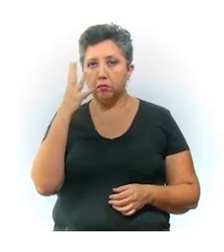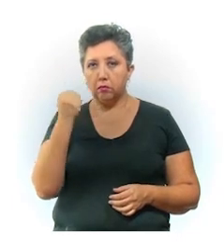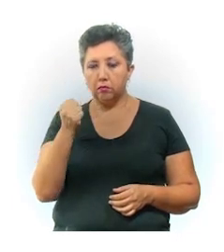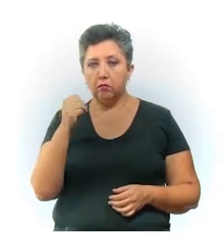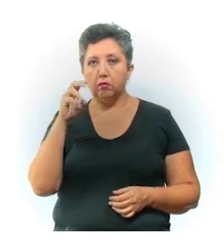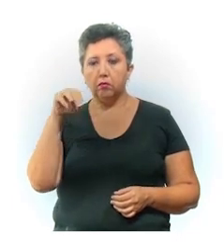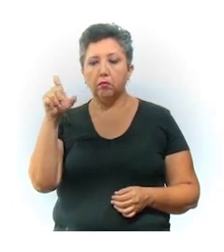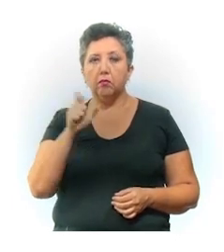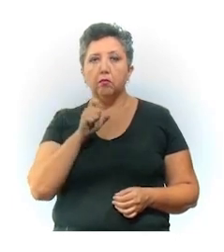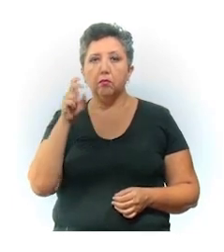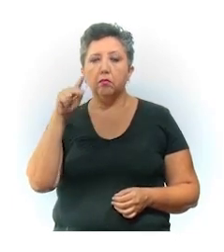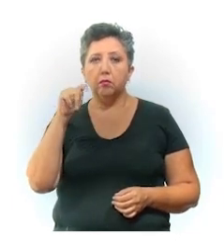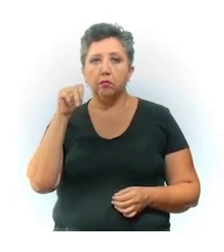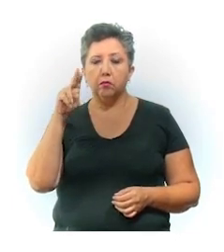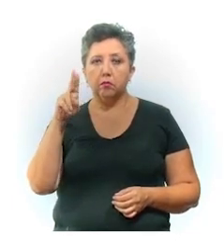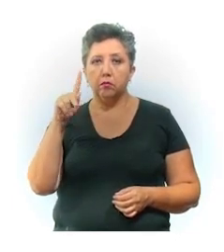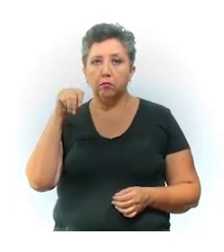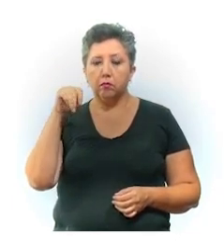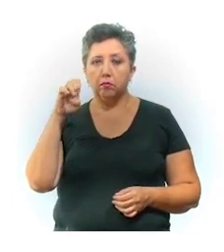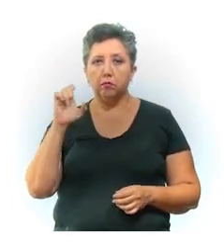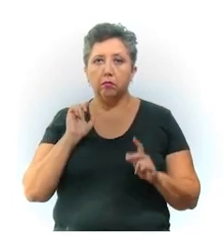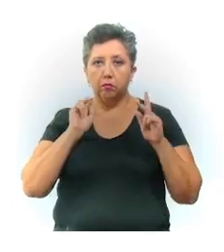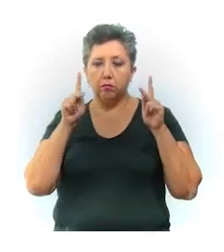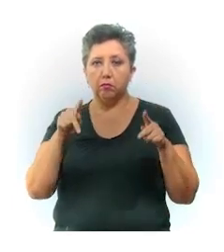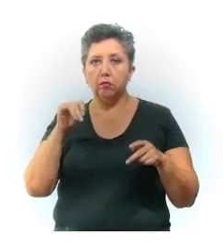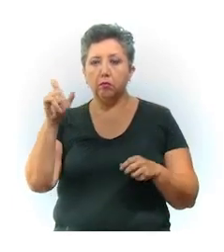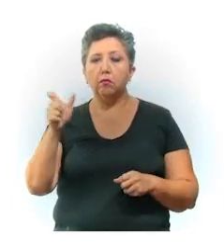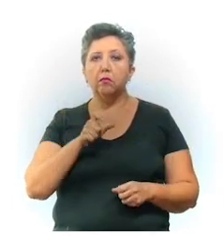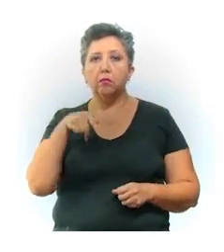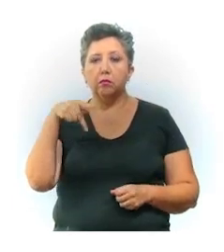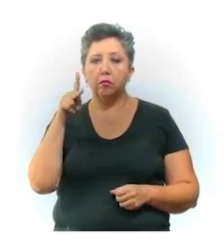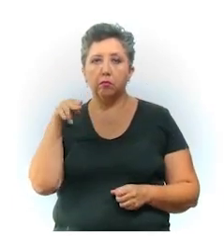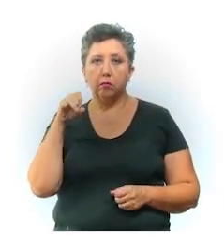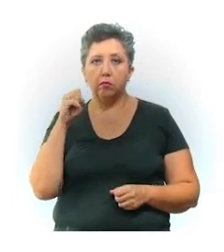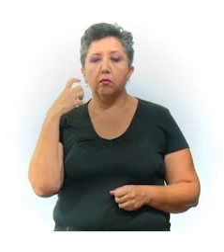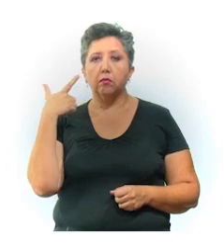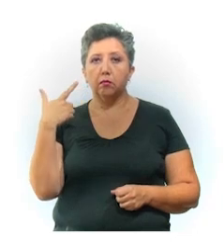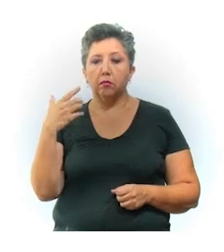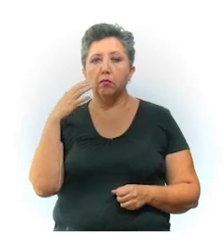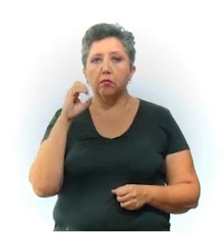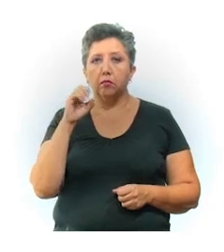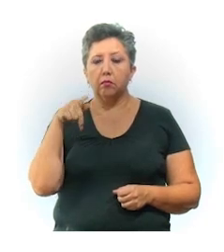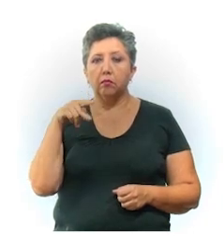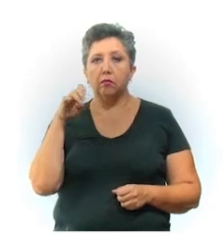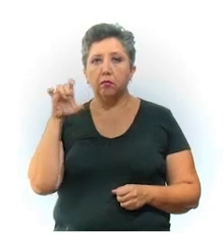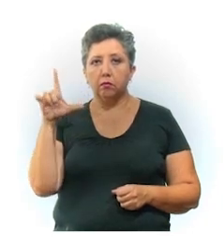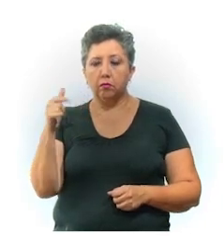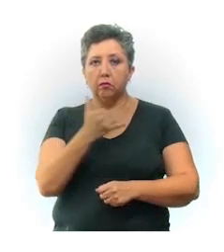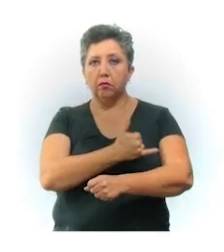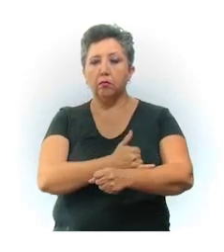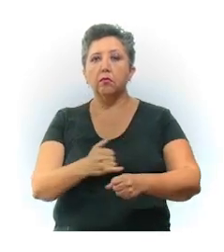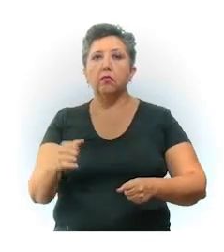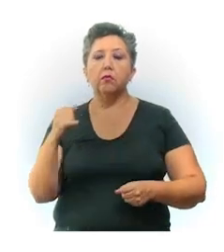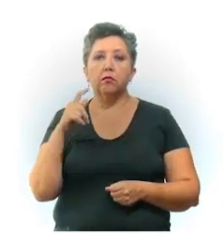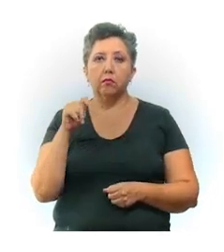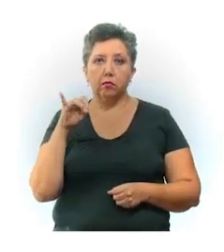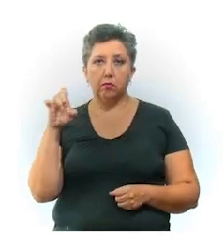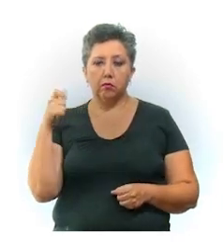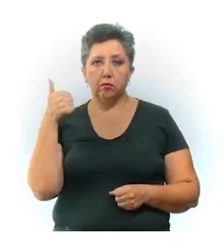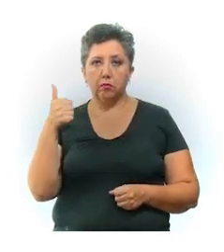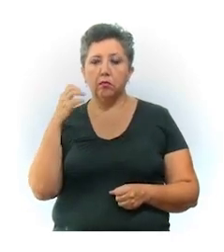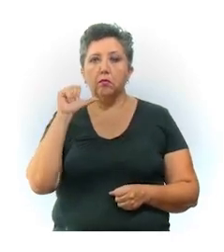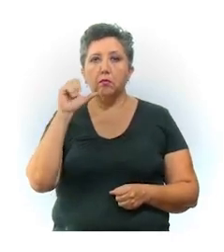9 en Maxcanú, Motul, Progreso y Tixcocop, 7 en Concal, Izamal y Ticul, 6